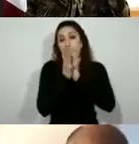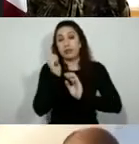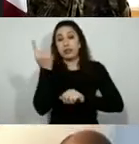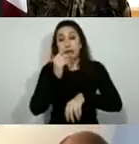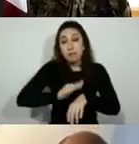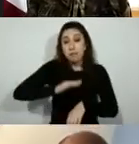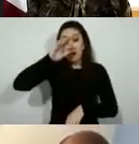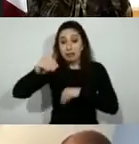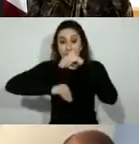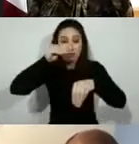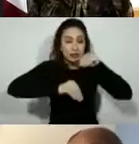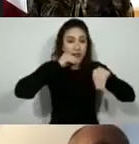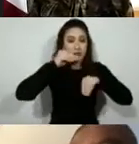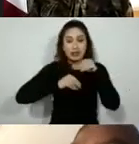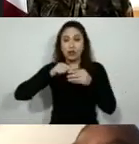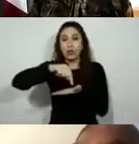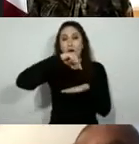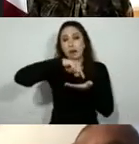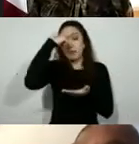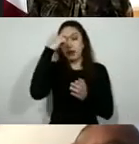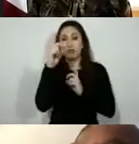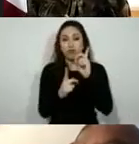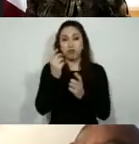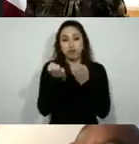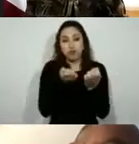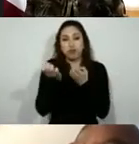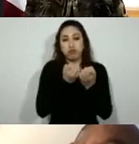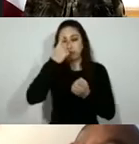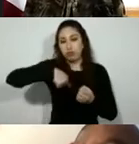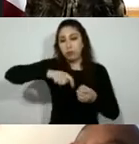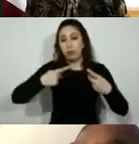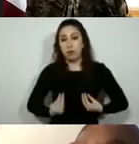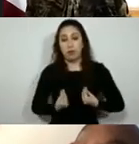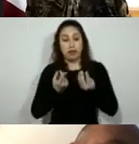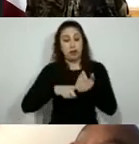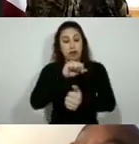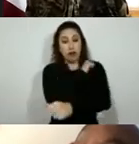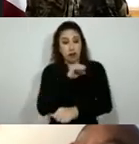equipadas con infraestructura de calidad para el beneficio de los habitantes de Iztapalapa.